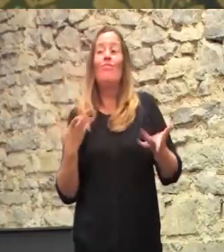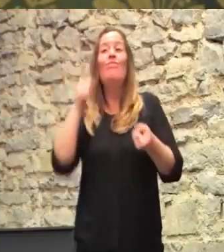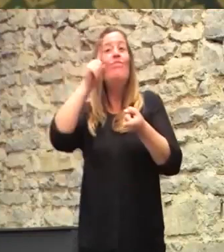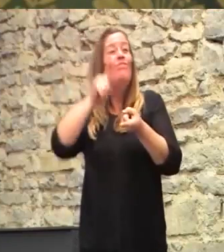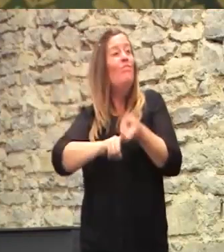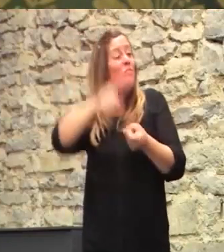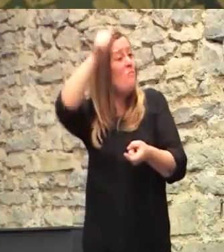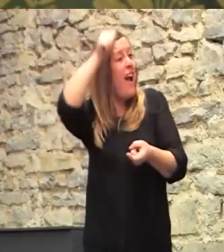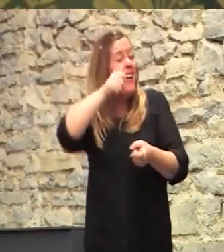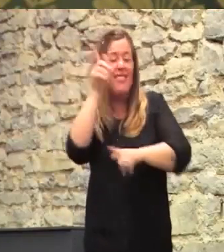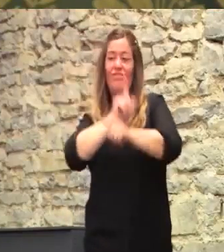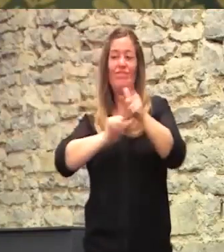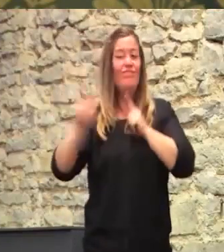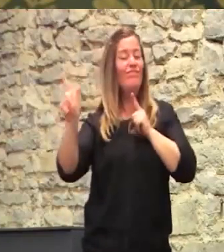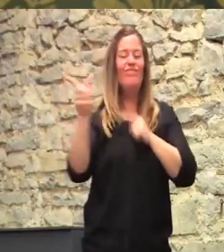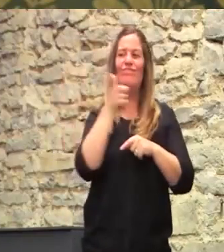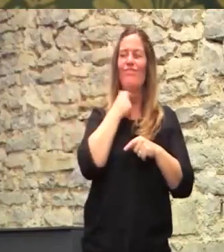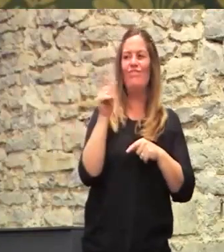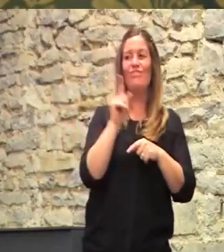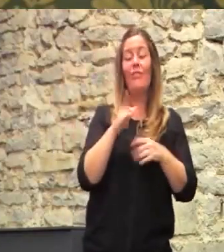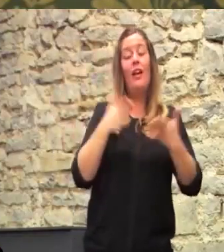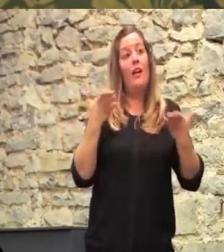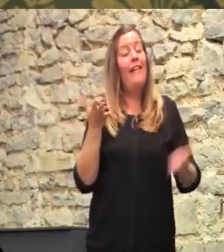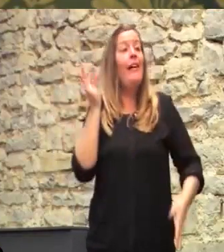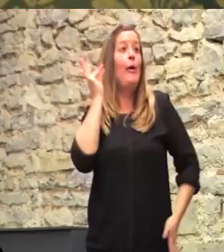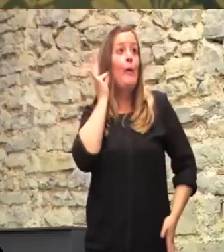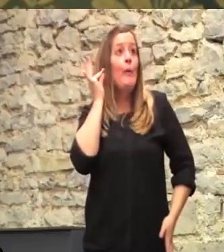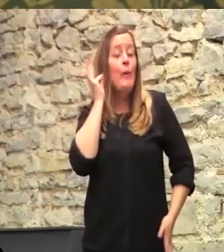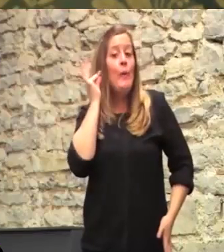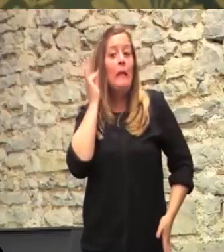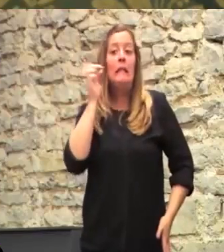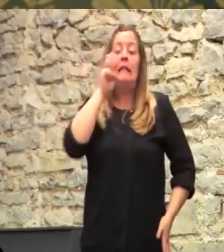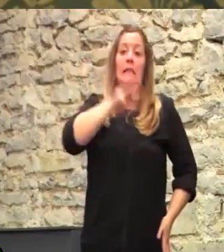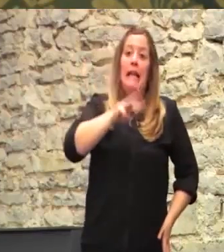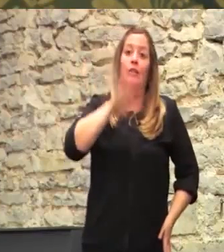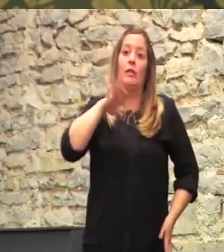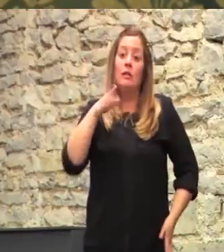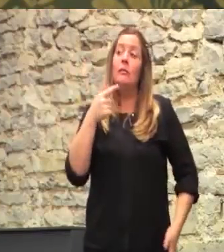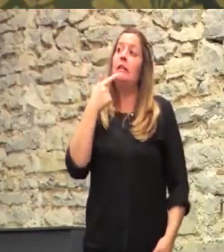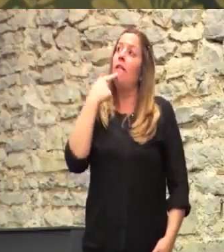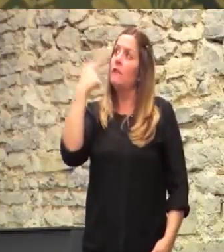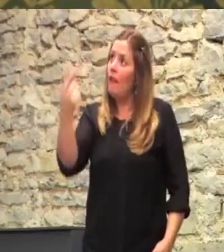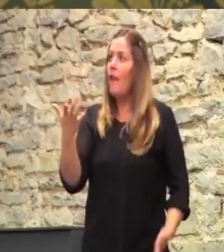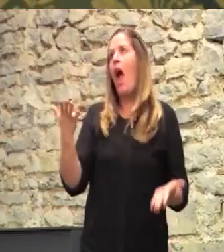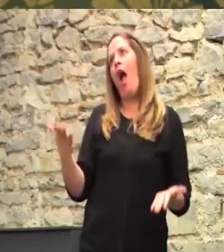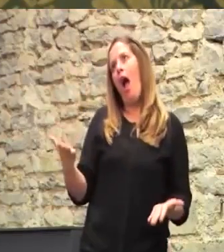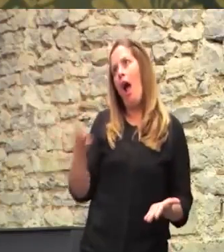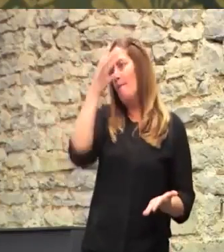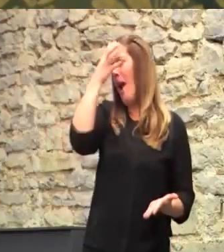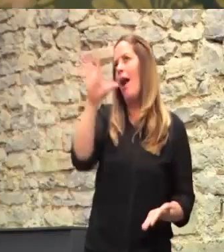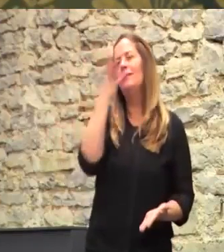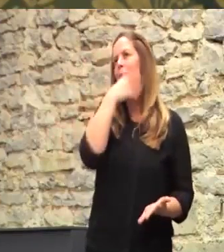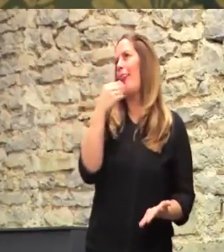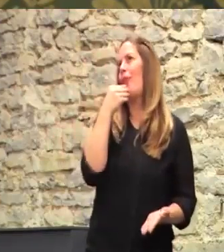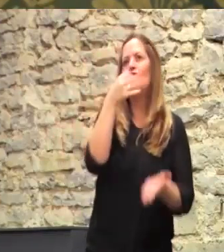gustaba viajar entonces ella se pasó como muchas mujeres este durante tres cuatro meses diciéndole que grecia es muy linda que hay una isla